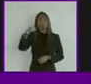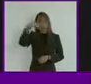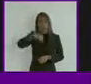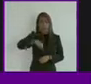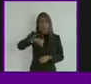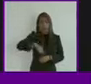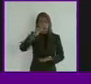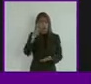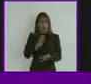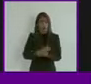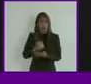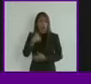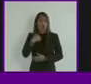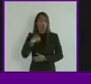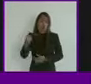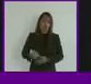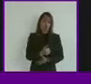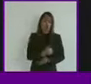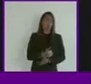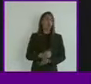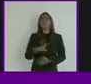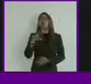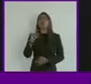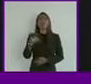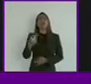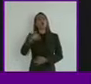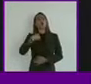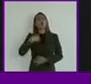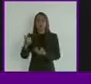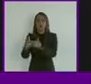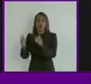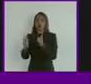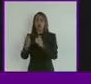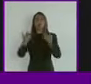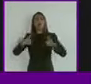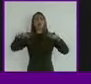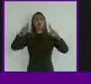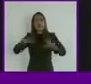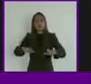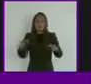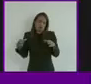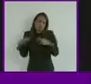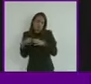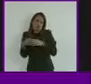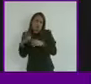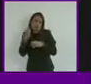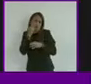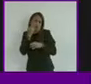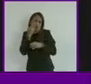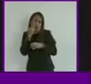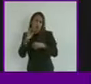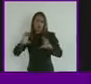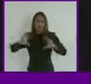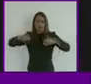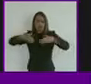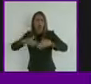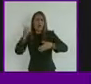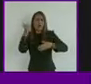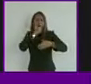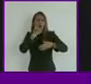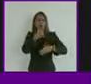que sean propias de ustedes, sino que estén representando propiamente a un grupo pequeño que sea de la comunidad estudiantil a